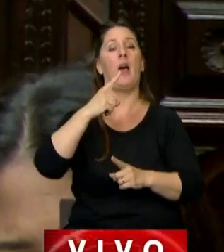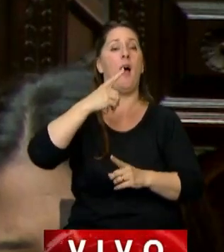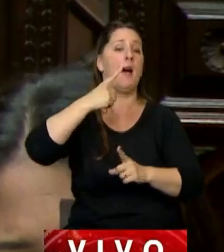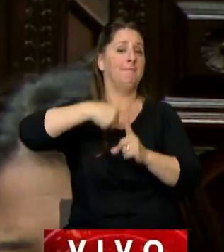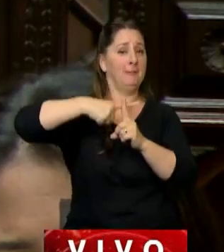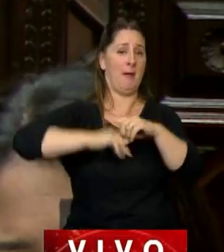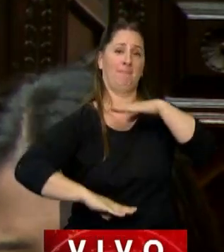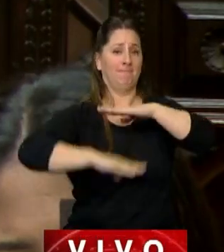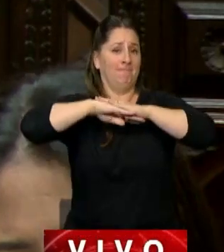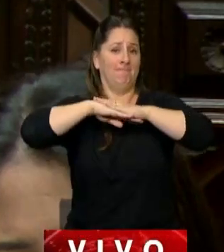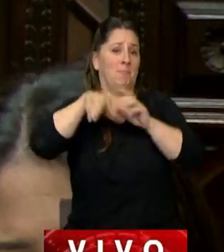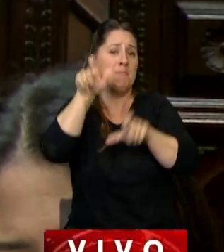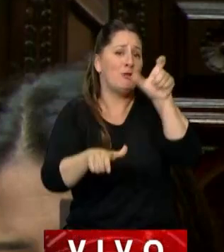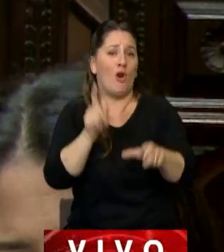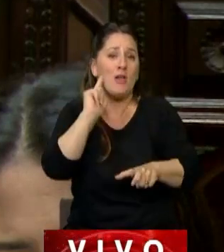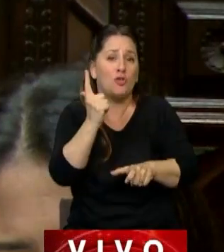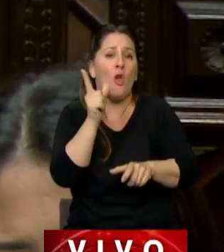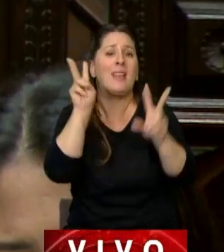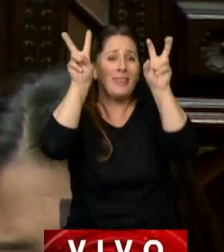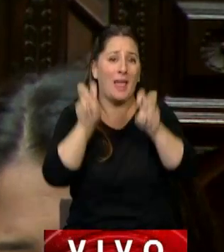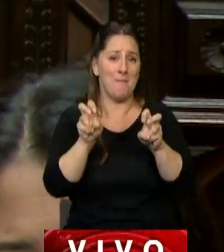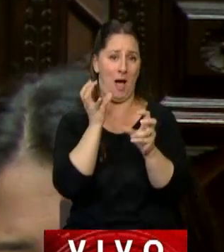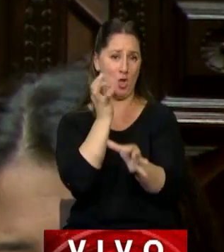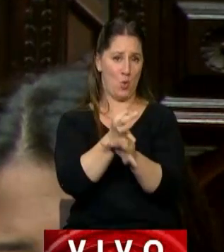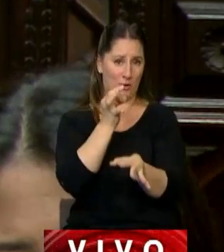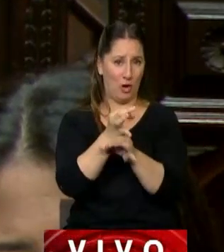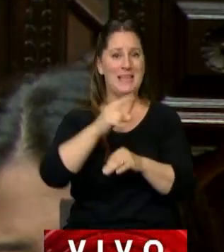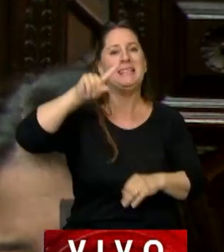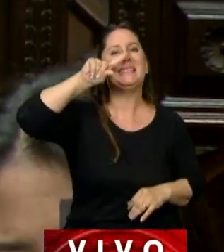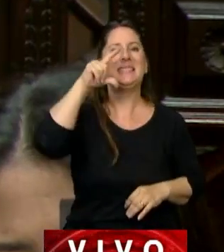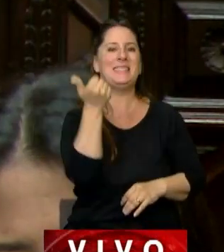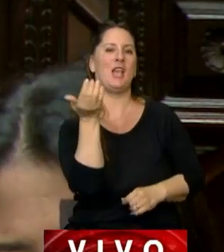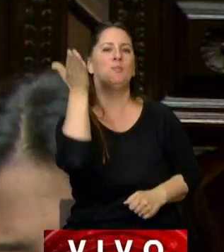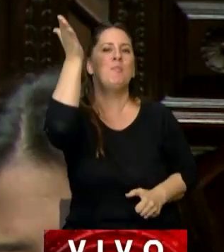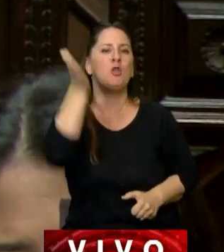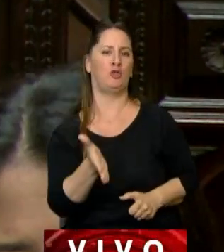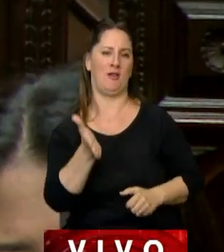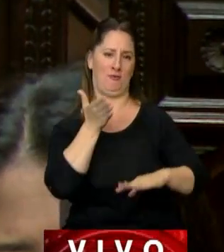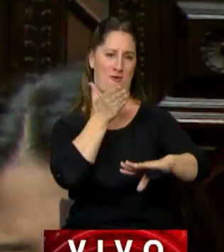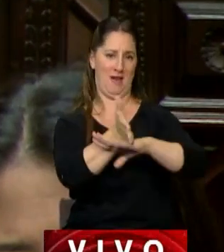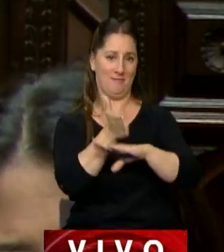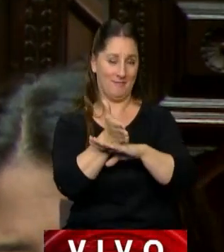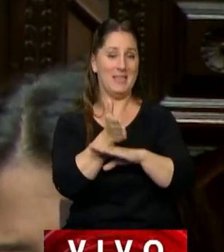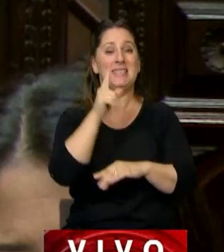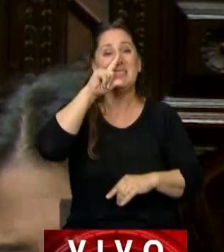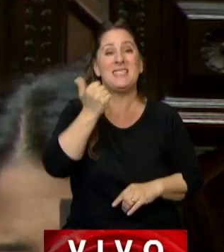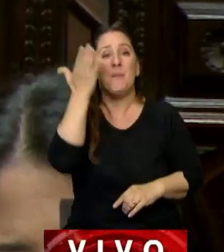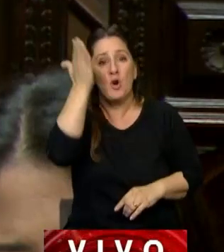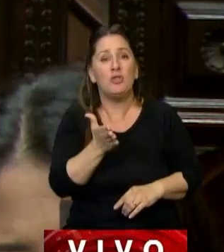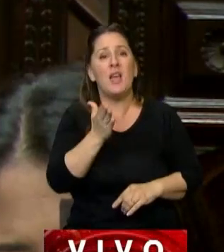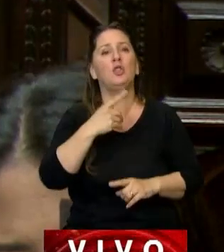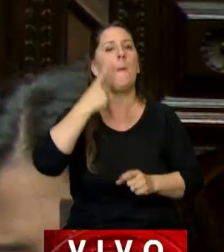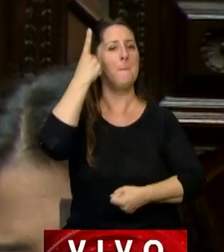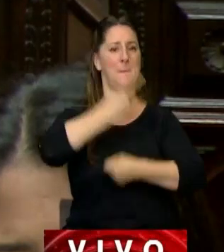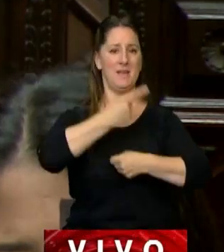pueden acceder las personas sordas en la educación, que es un 76% de las personas sordas pueden tener el